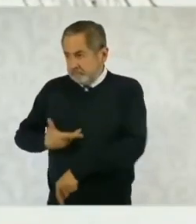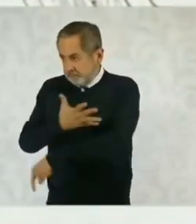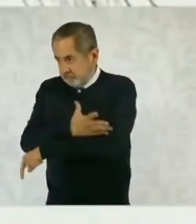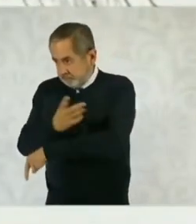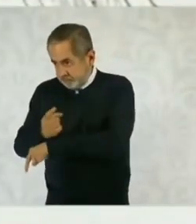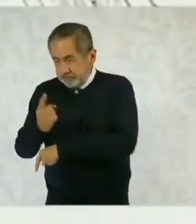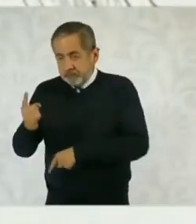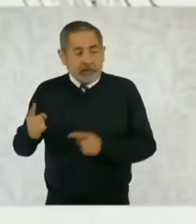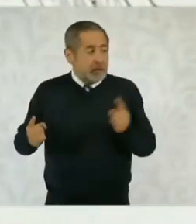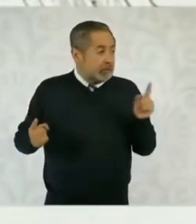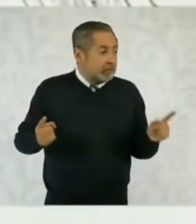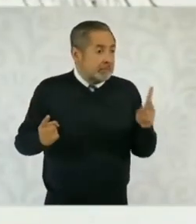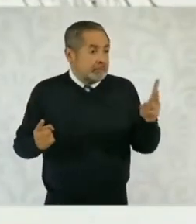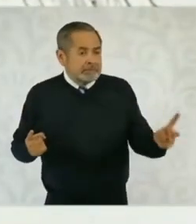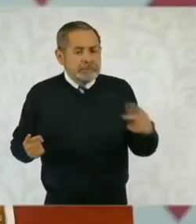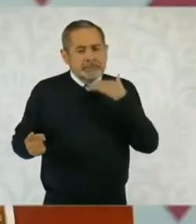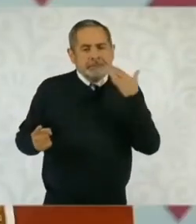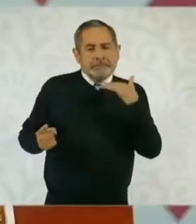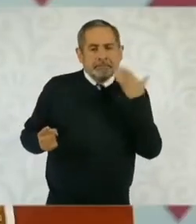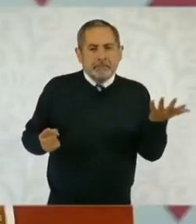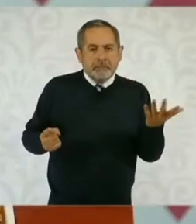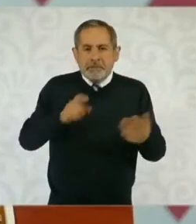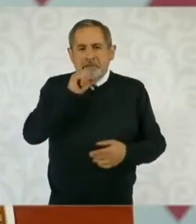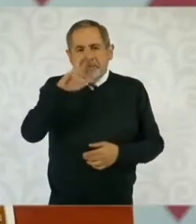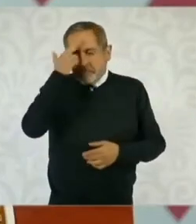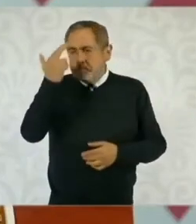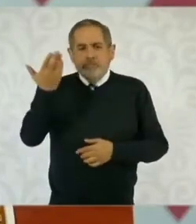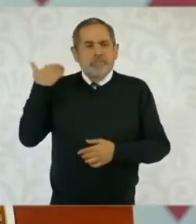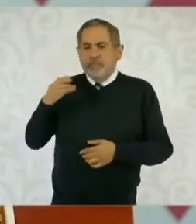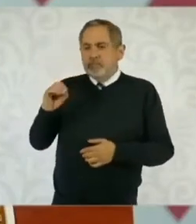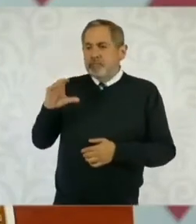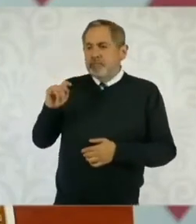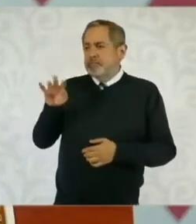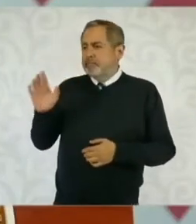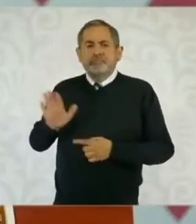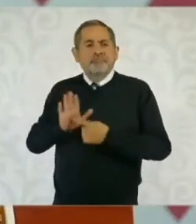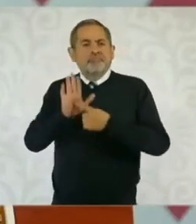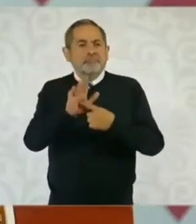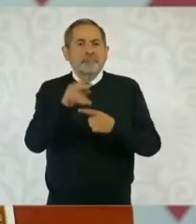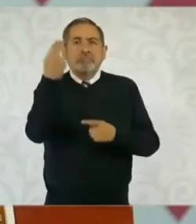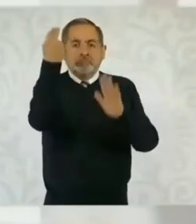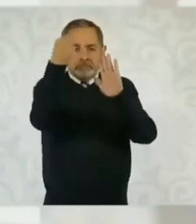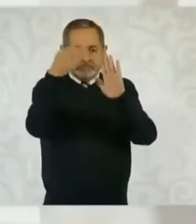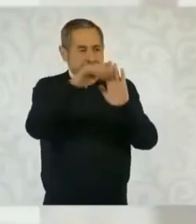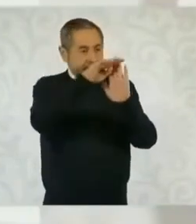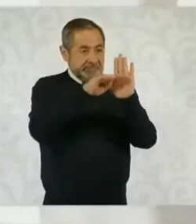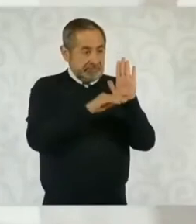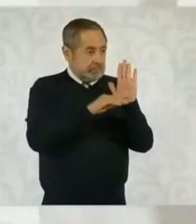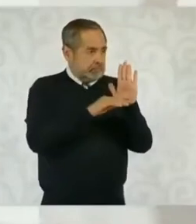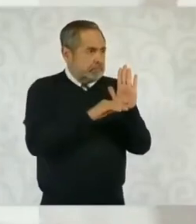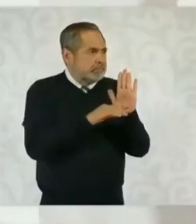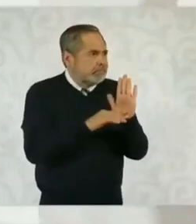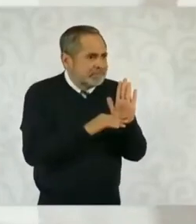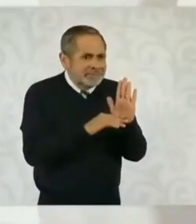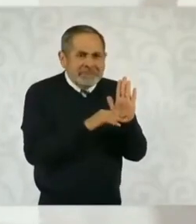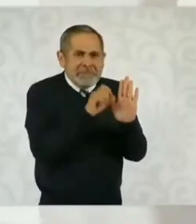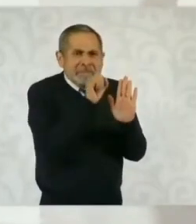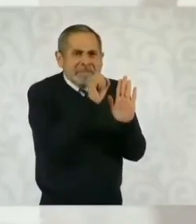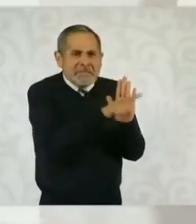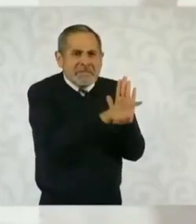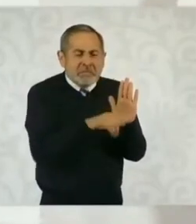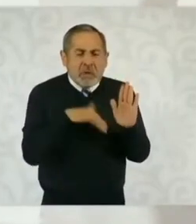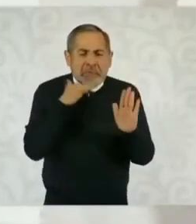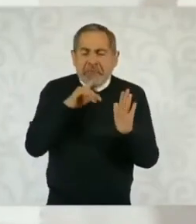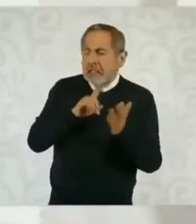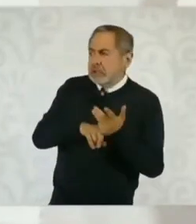aquí Octavio, miembros del propio consejo del Infonavit, andaban haciendo sus negocios con